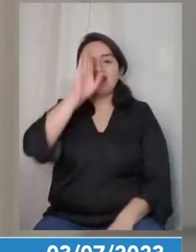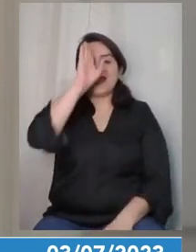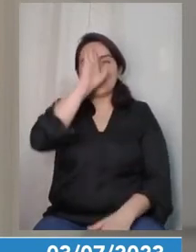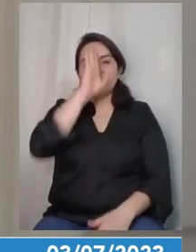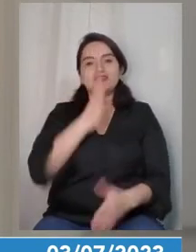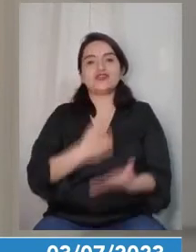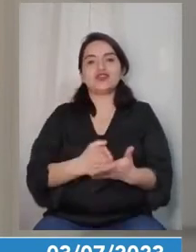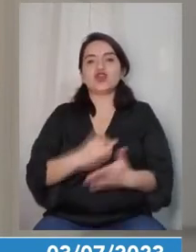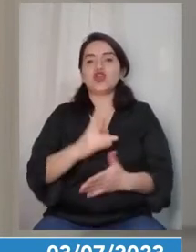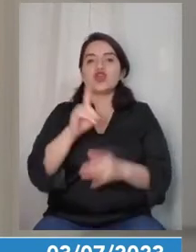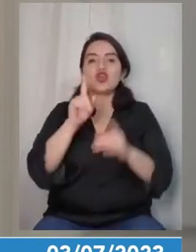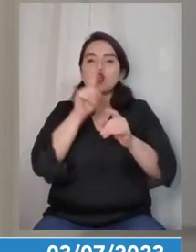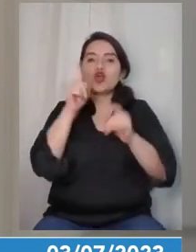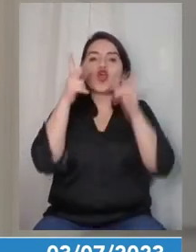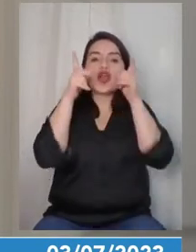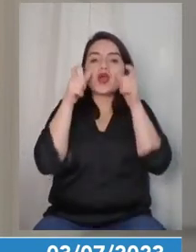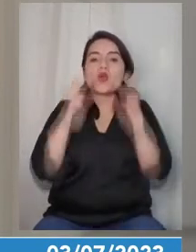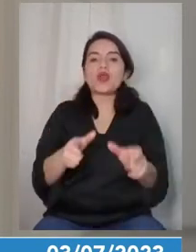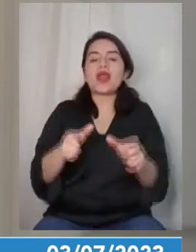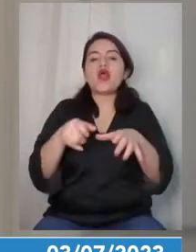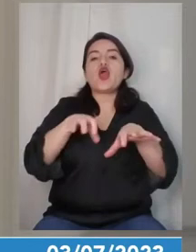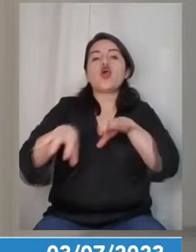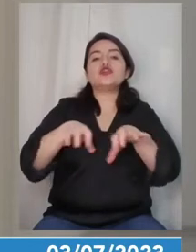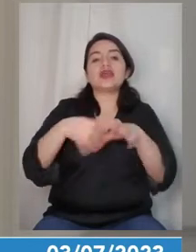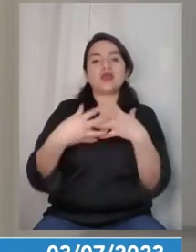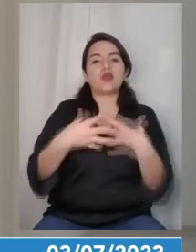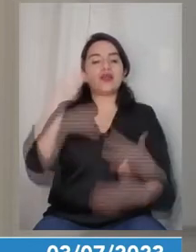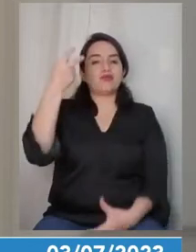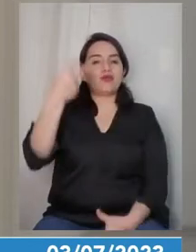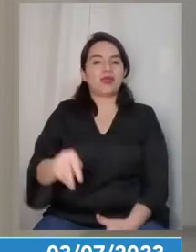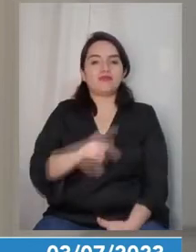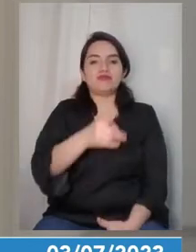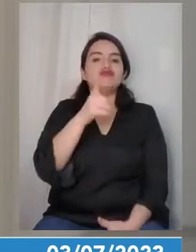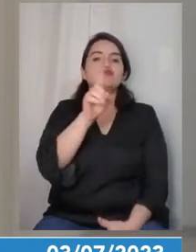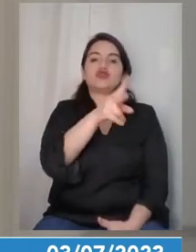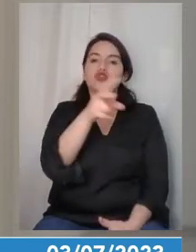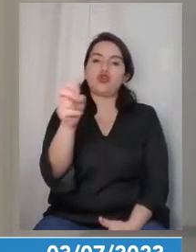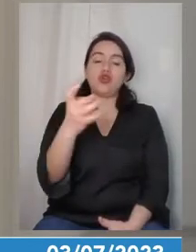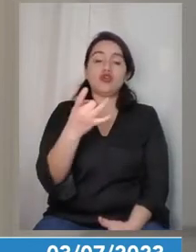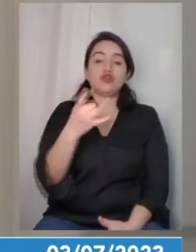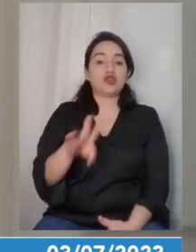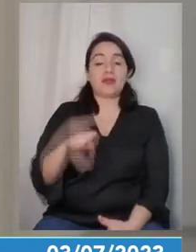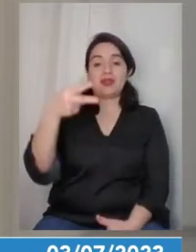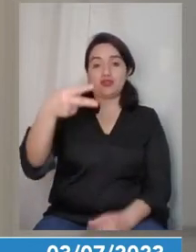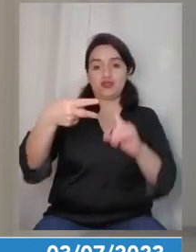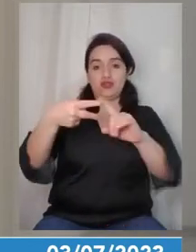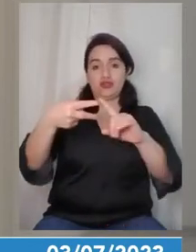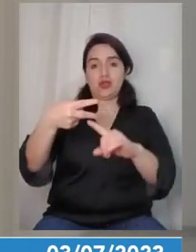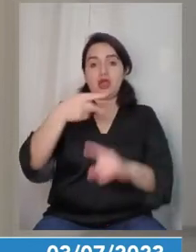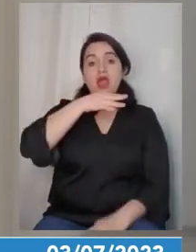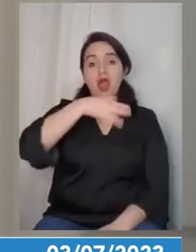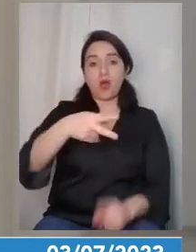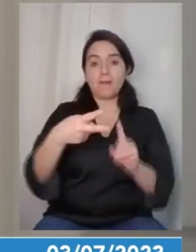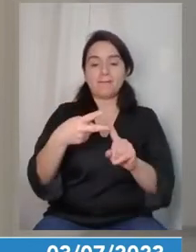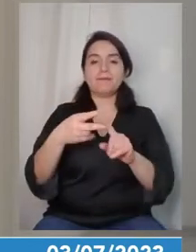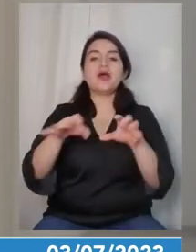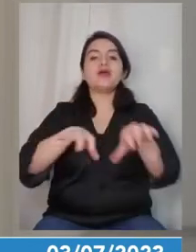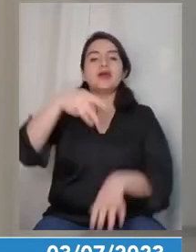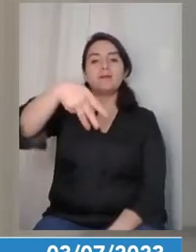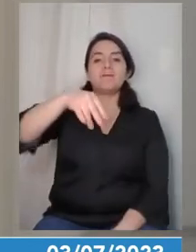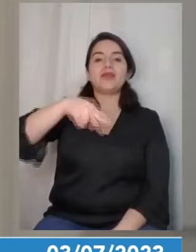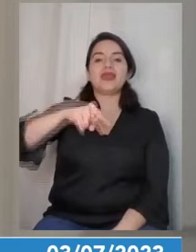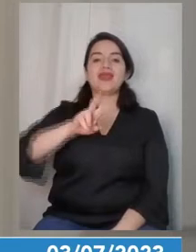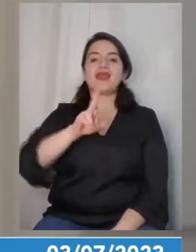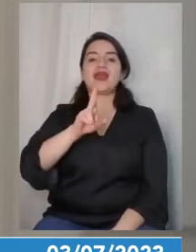naturales, voy a regular solo dos, el aguas y minerales. Entonces podría traerse aquí